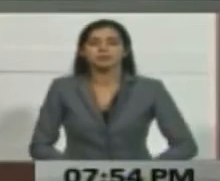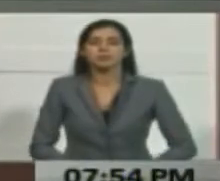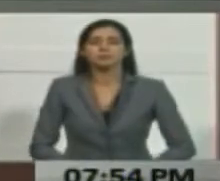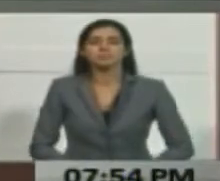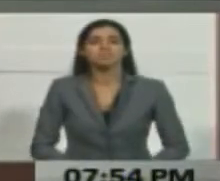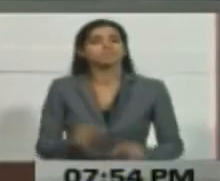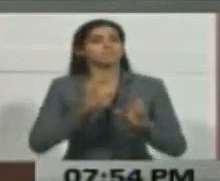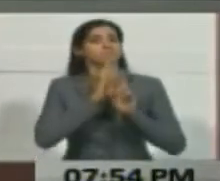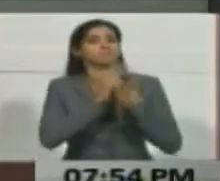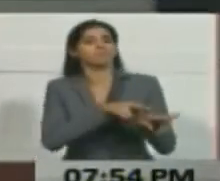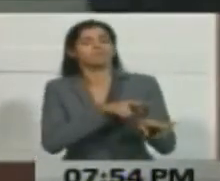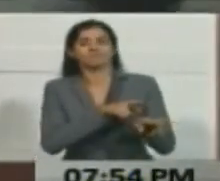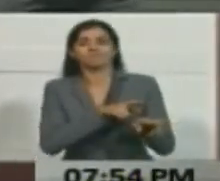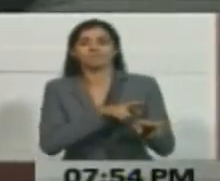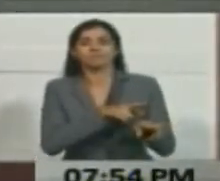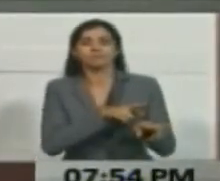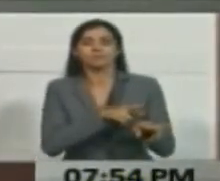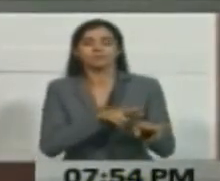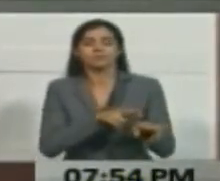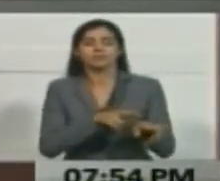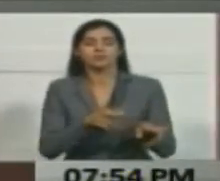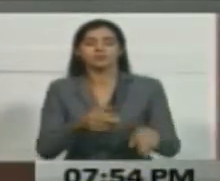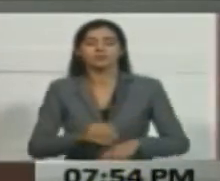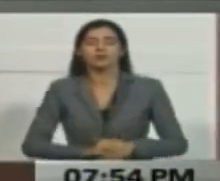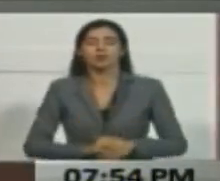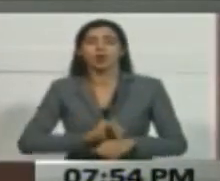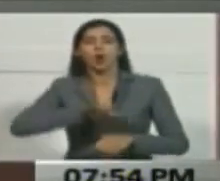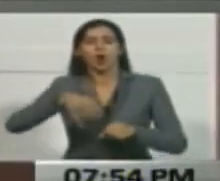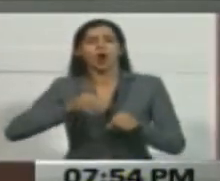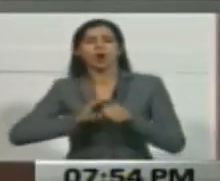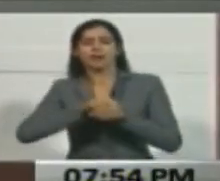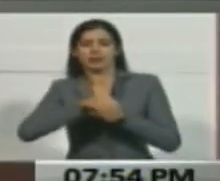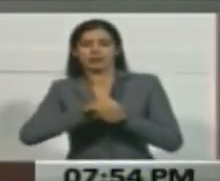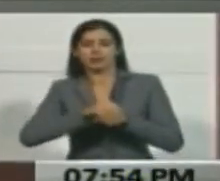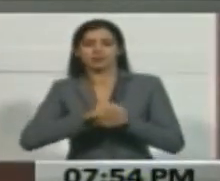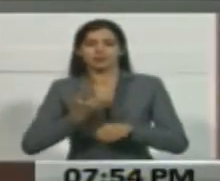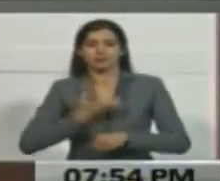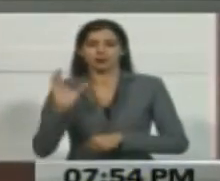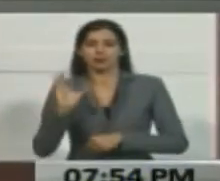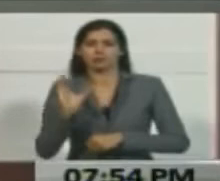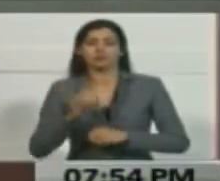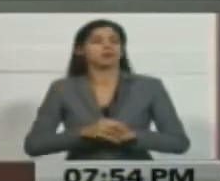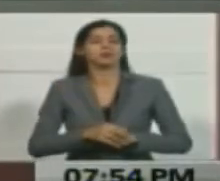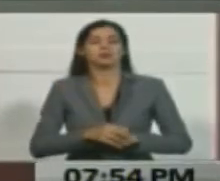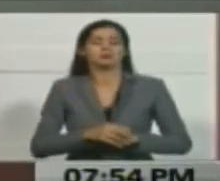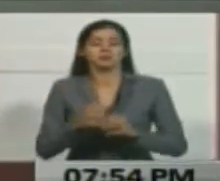Esa fue la respuesta de Jorge Rodríguez a nombre de